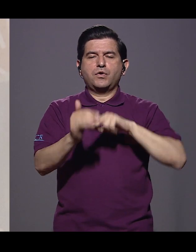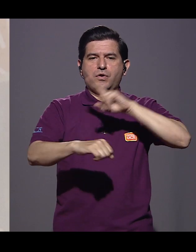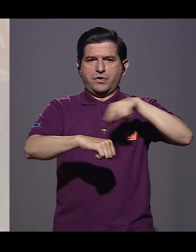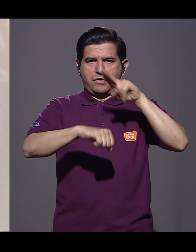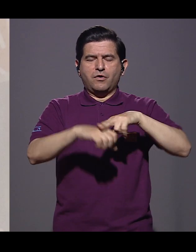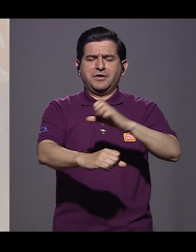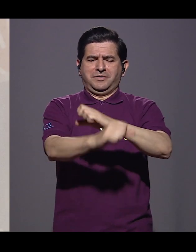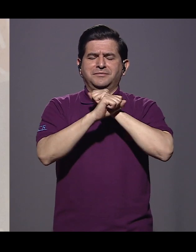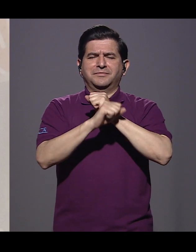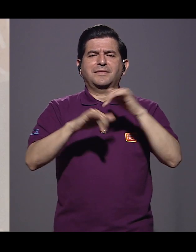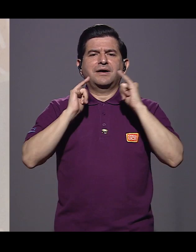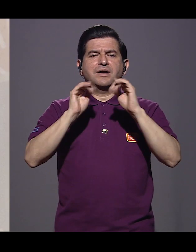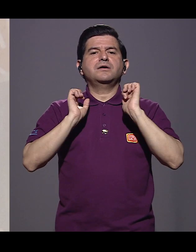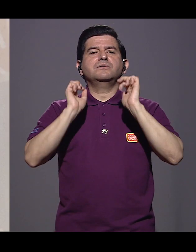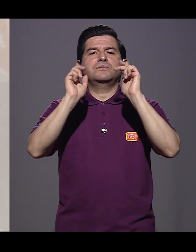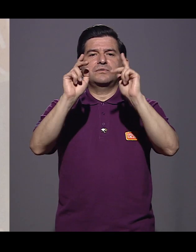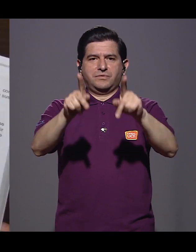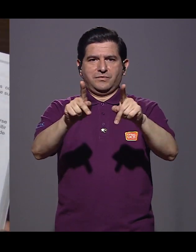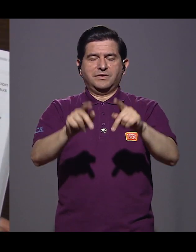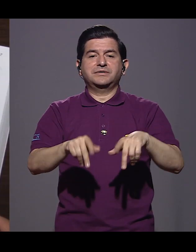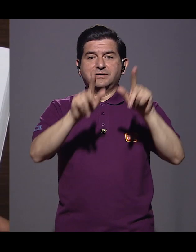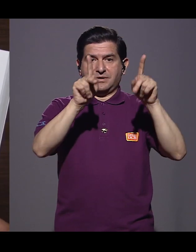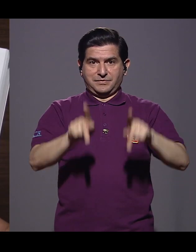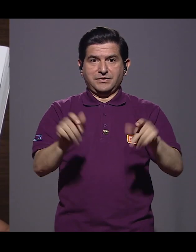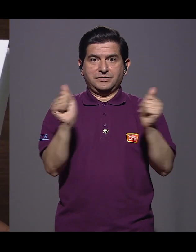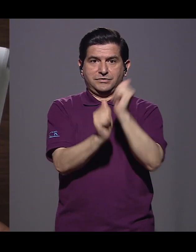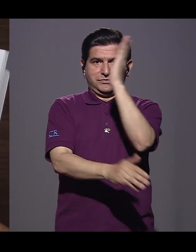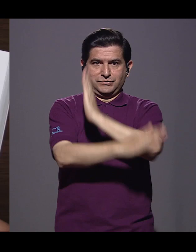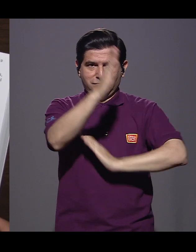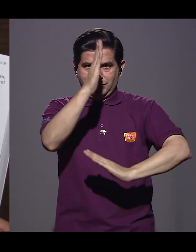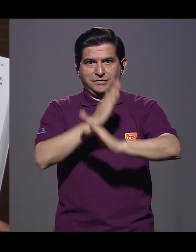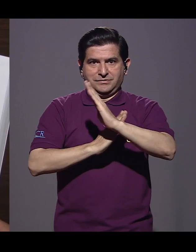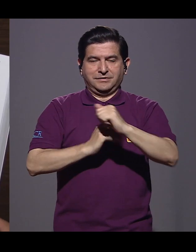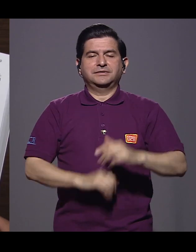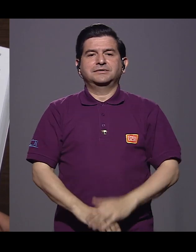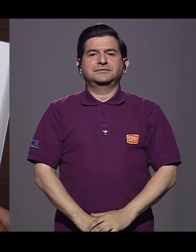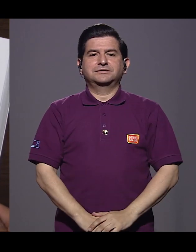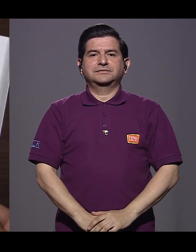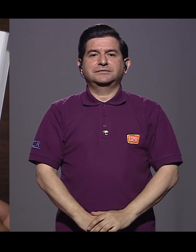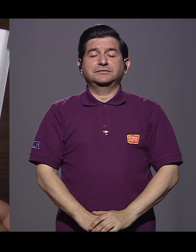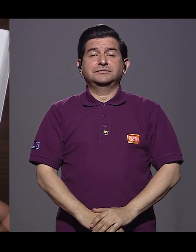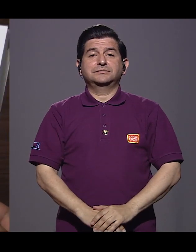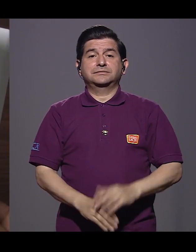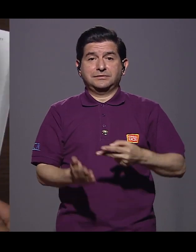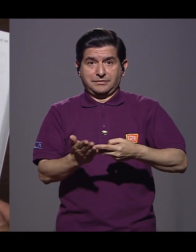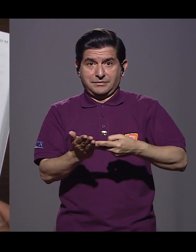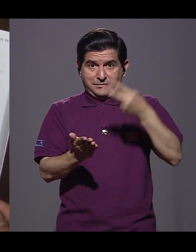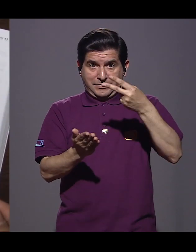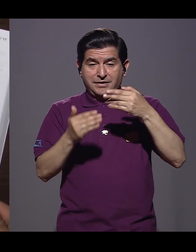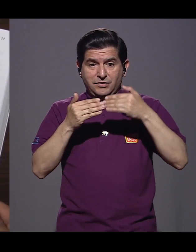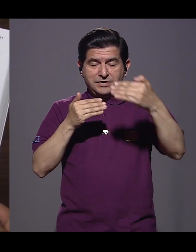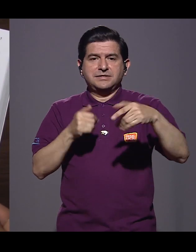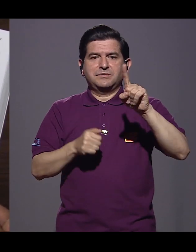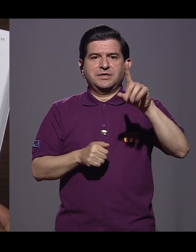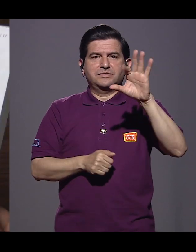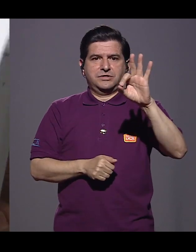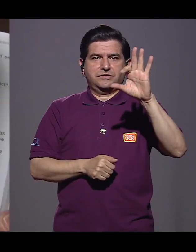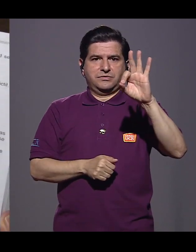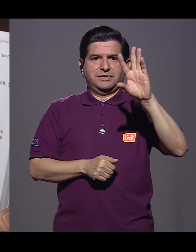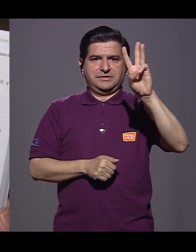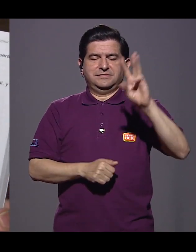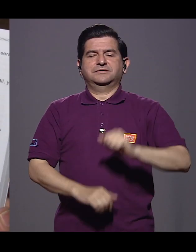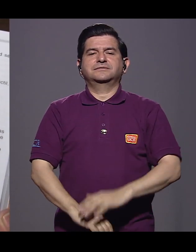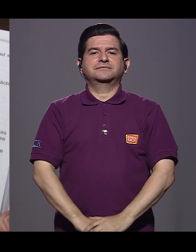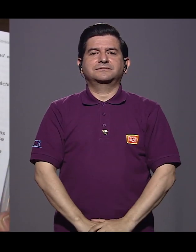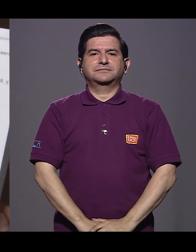normativa nacional que garantiza la igualdad de oportunidades para las personas con discapacidad y entró en vigencia en